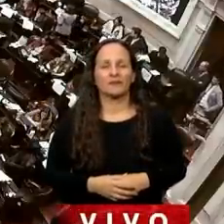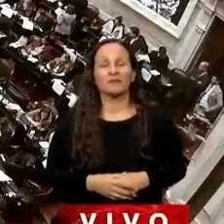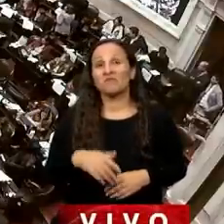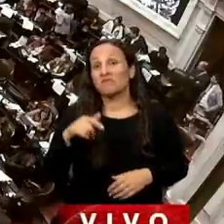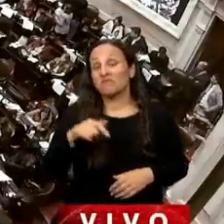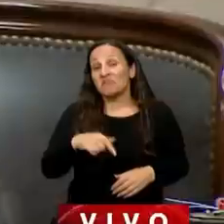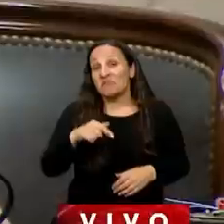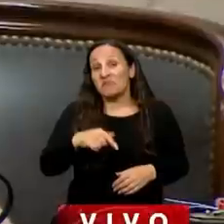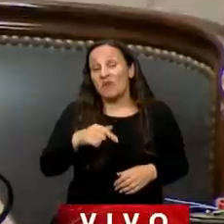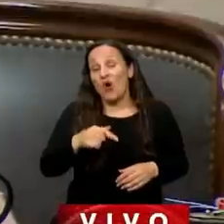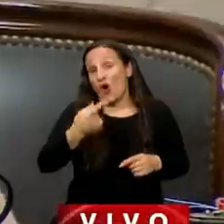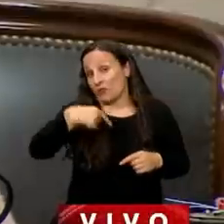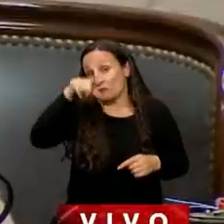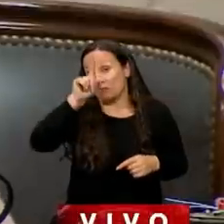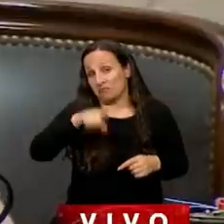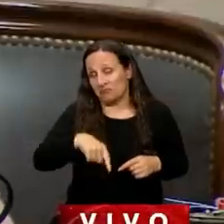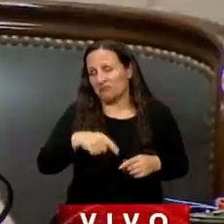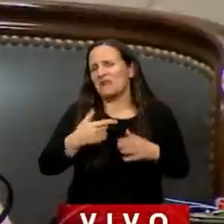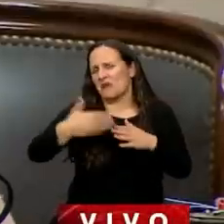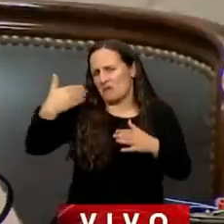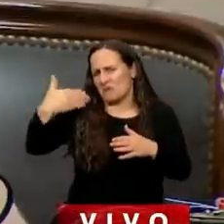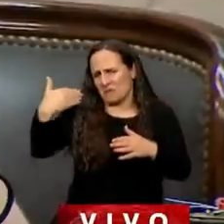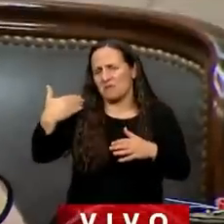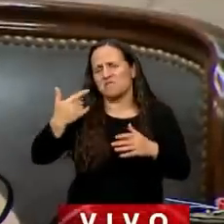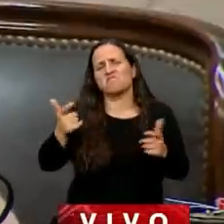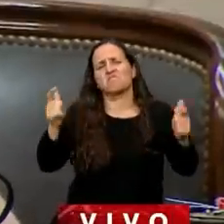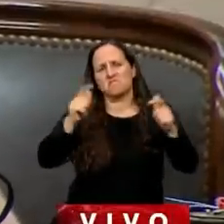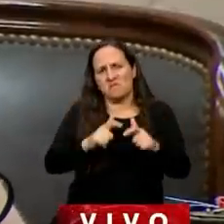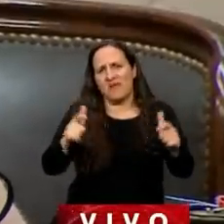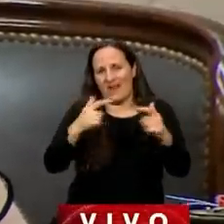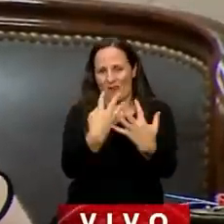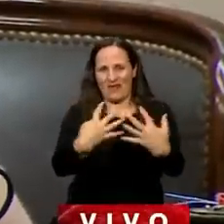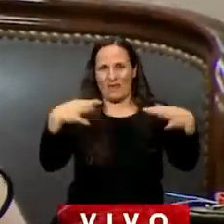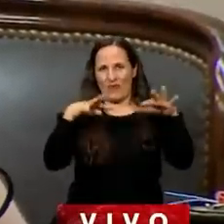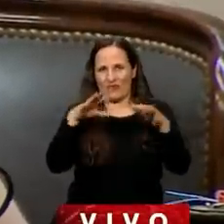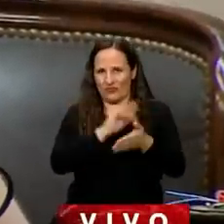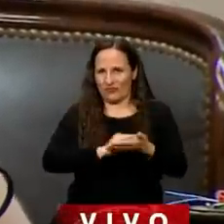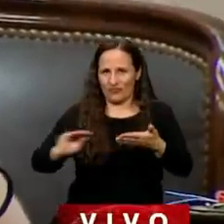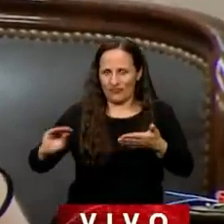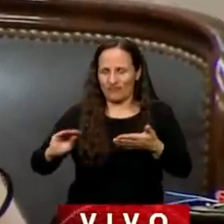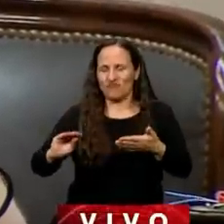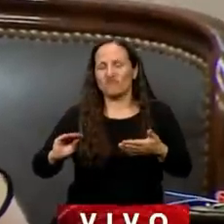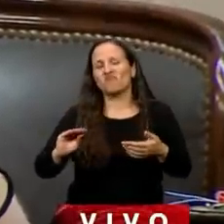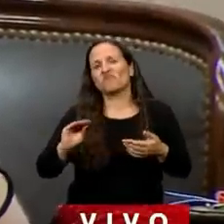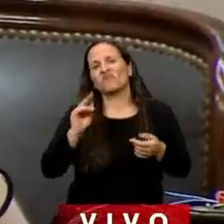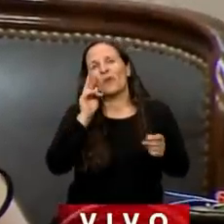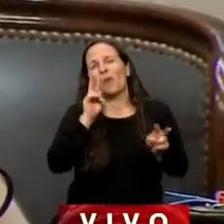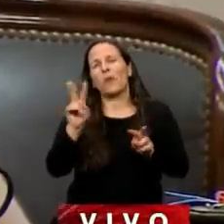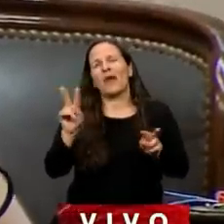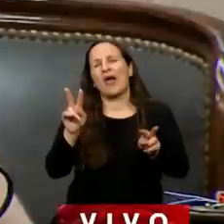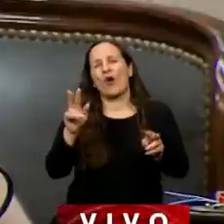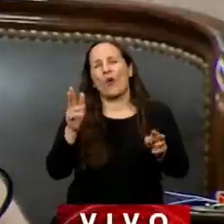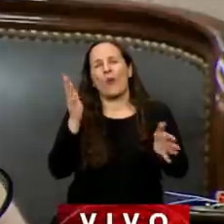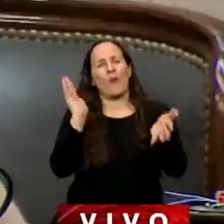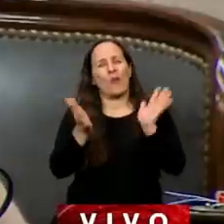de la jornada y de muchas jornadas en las que nos reunimos en esta Cámara una dosis de